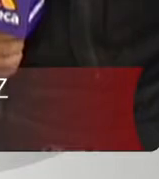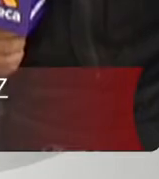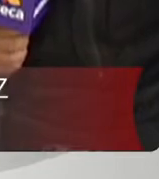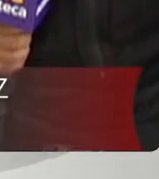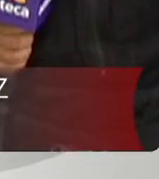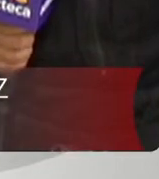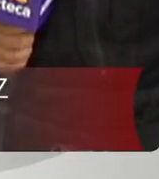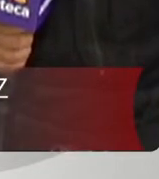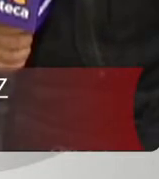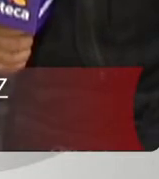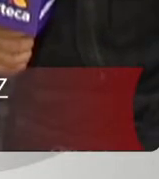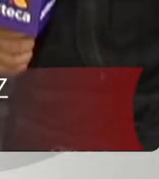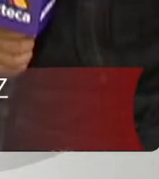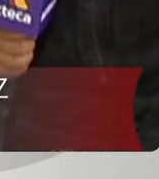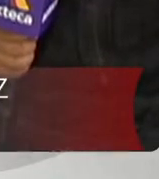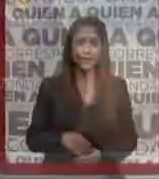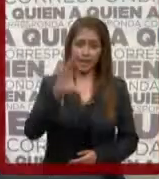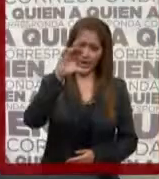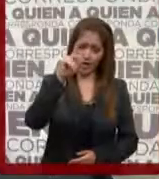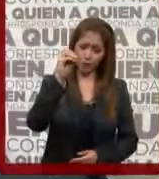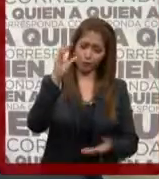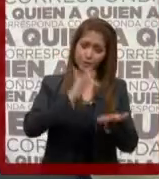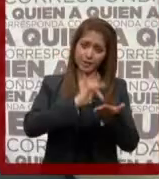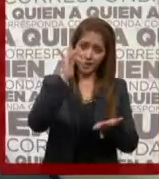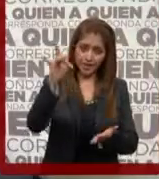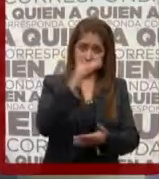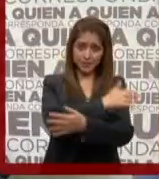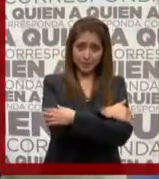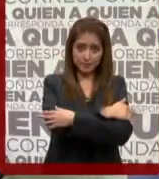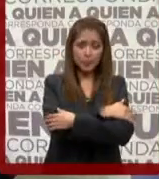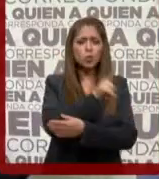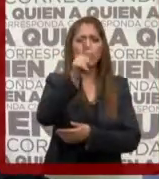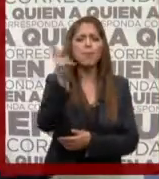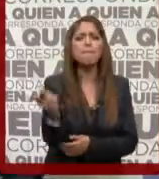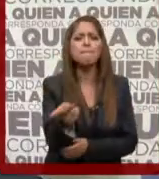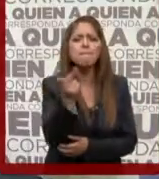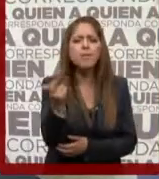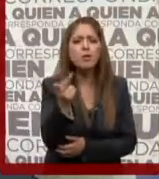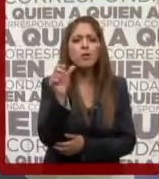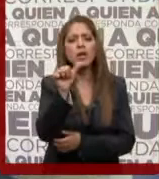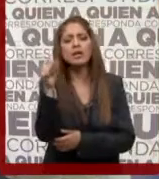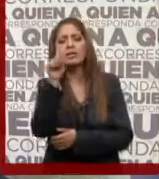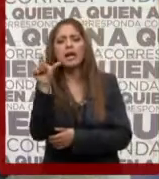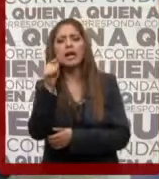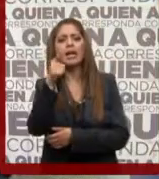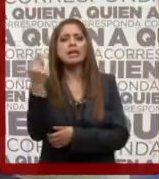al estudio. Bye. Gracias, Carlos Carpizo. Un abrazote. Y pregunta Sarita con qué otro